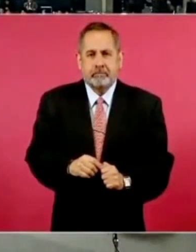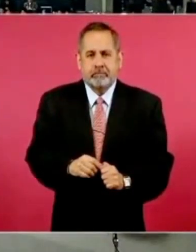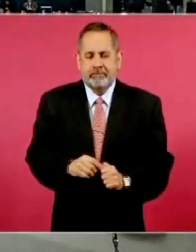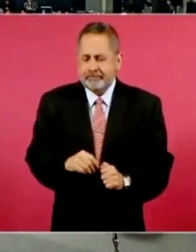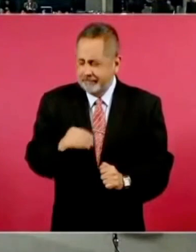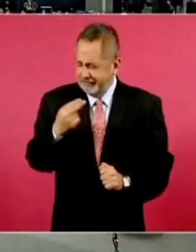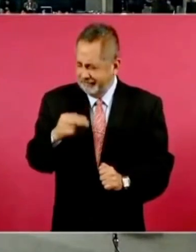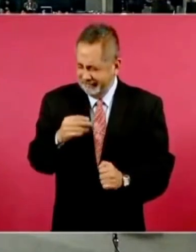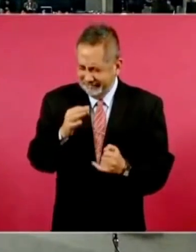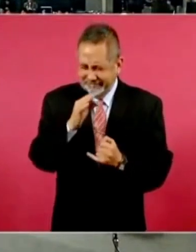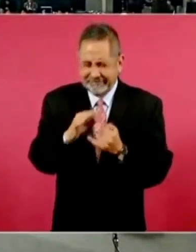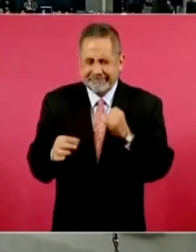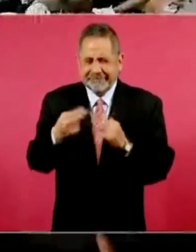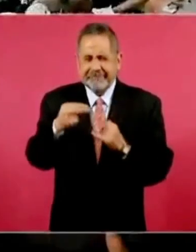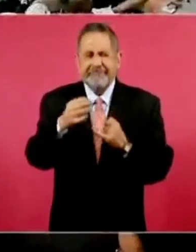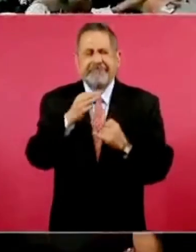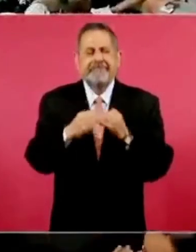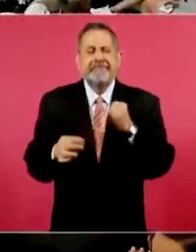¿cómo se apellida?